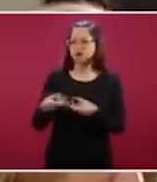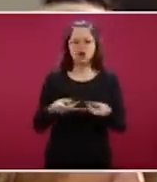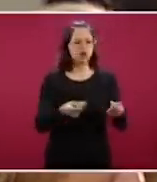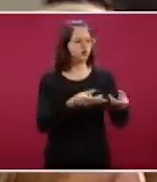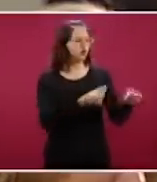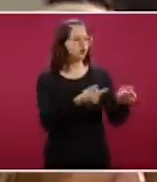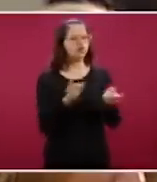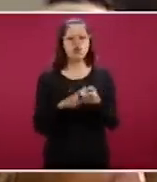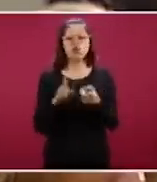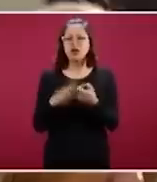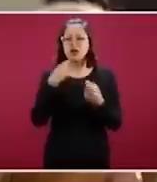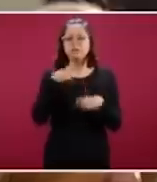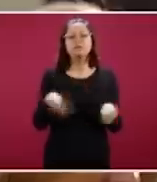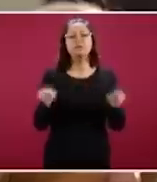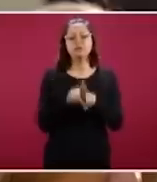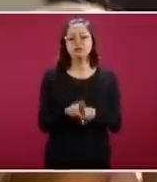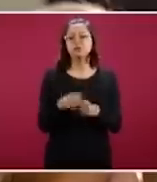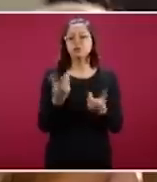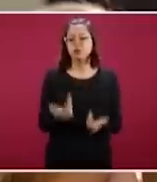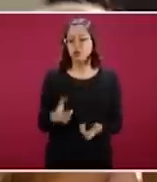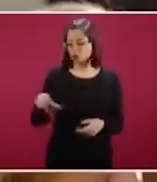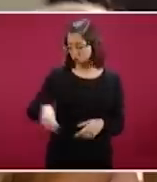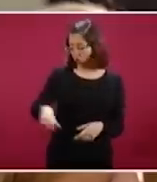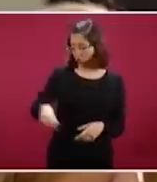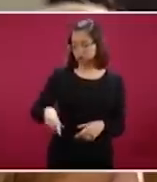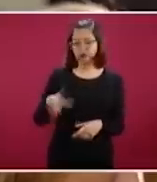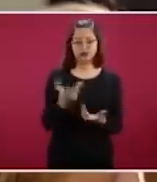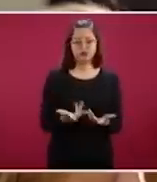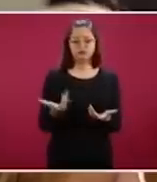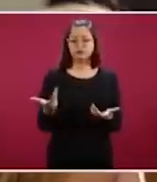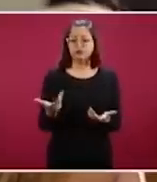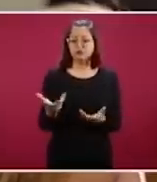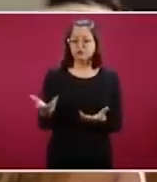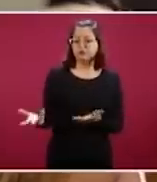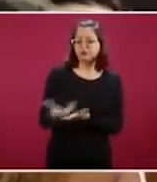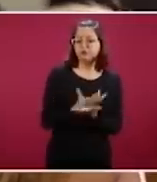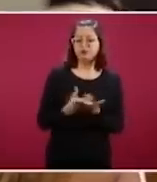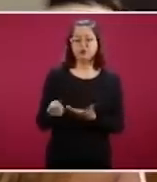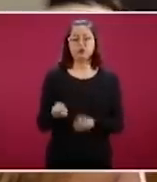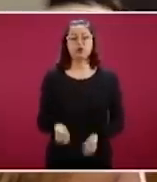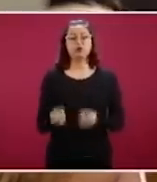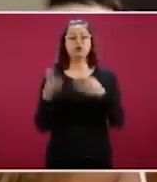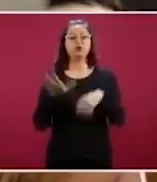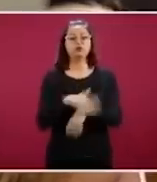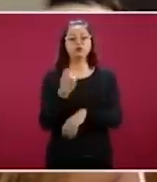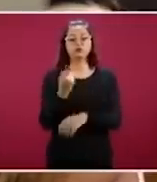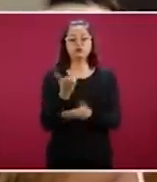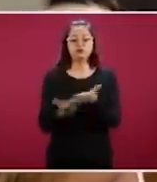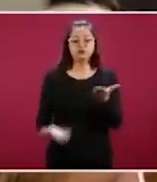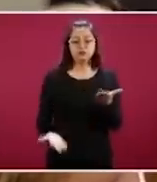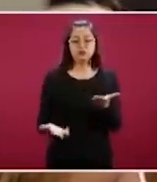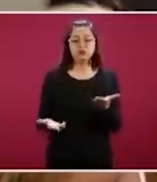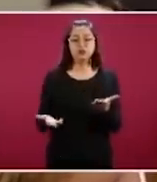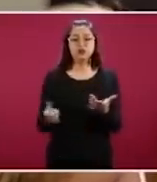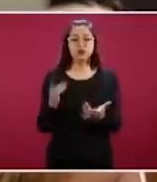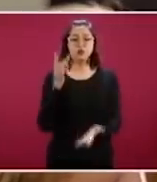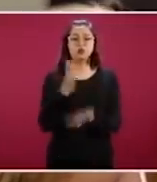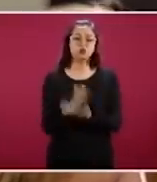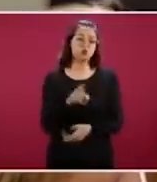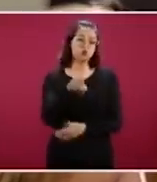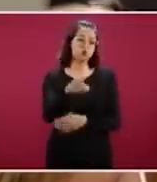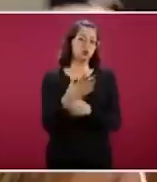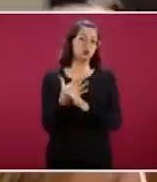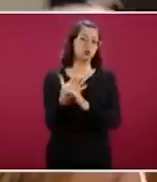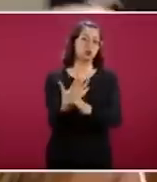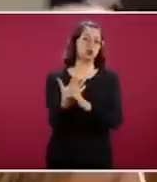¿a cuánto asciende el monto por área de gobierno ganado a la corrupción? Porque hasta ahorita lo único que se tiene son sus